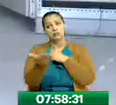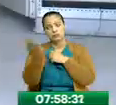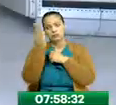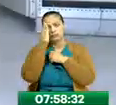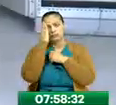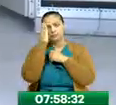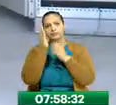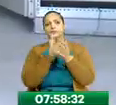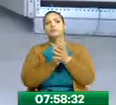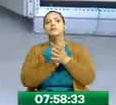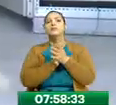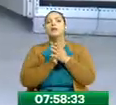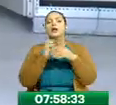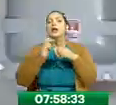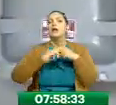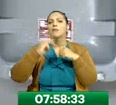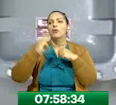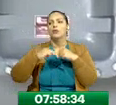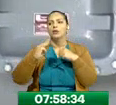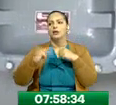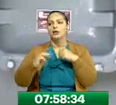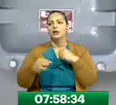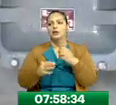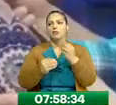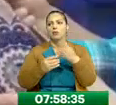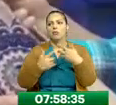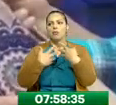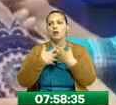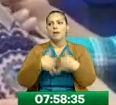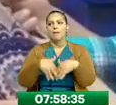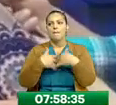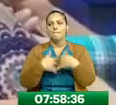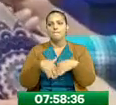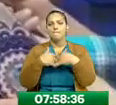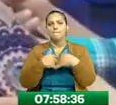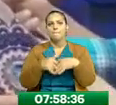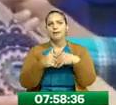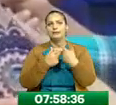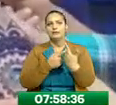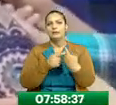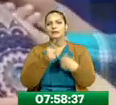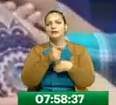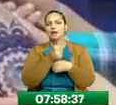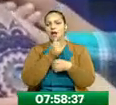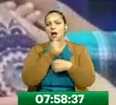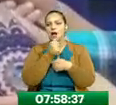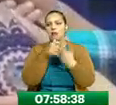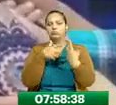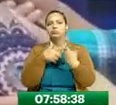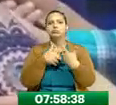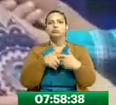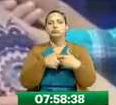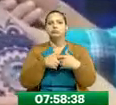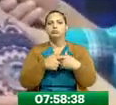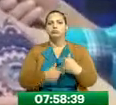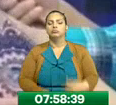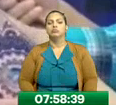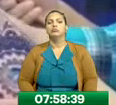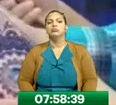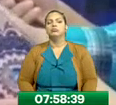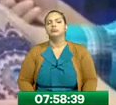que Refinería, empresa en liquidación, solucione el problema. El responsable del acueducto, que es Refinería del Pacífico, es quien